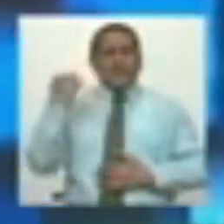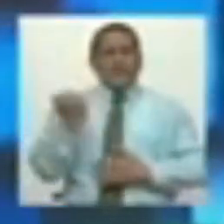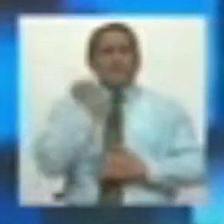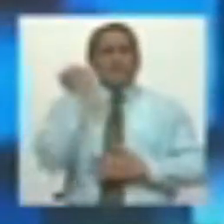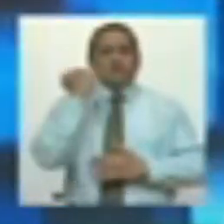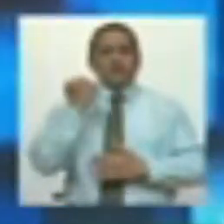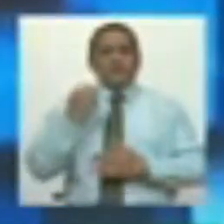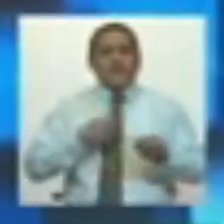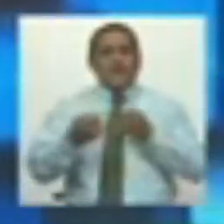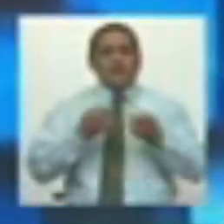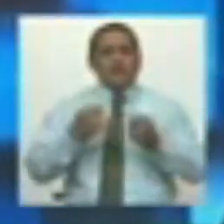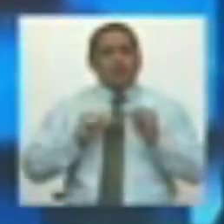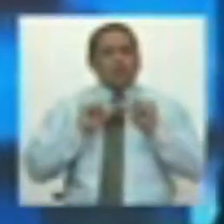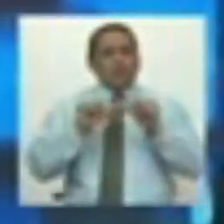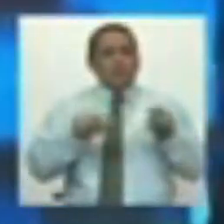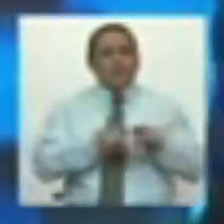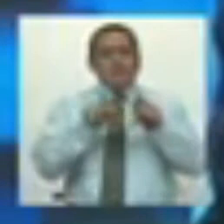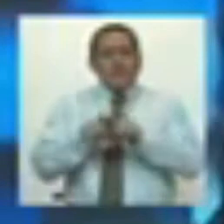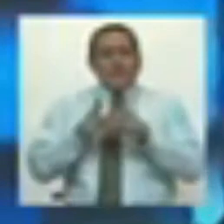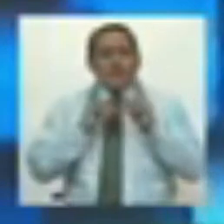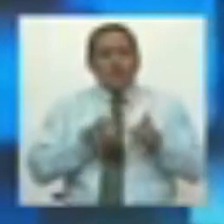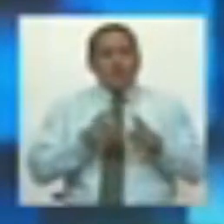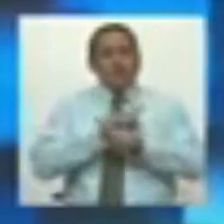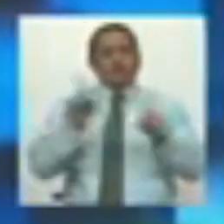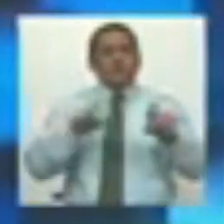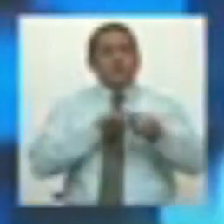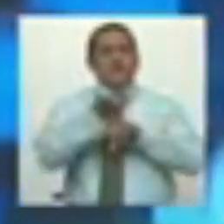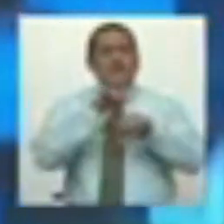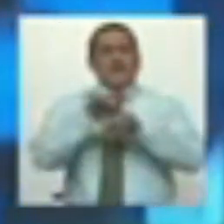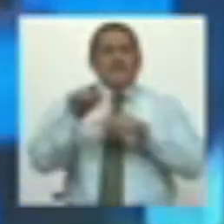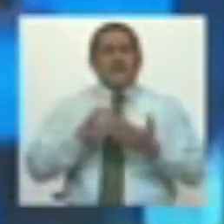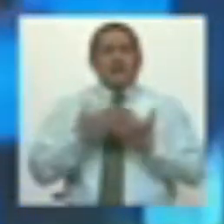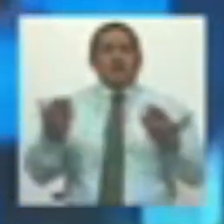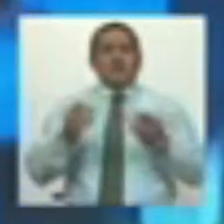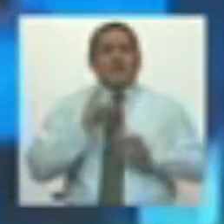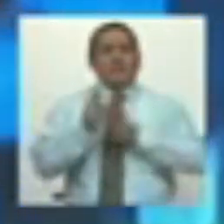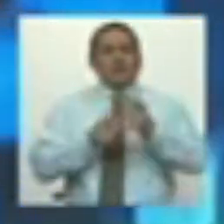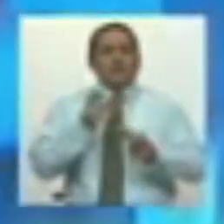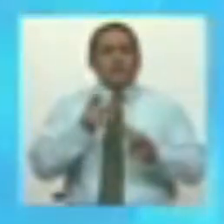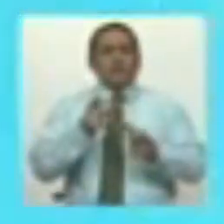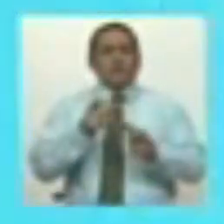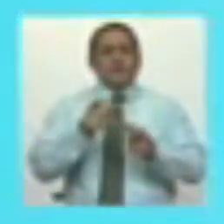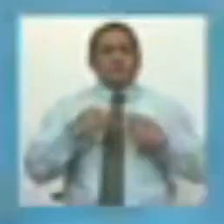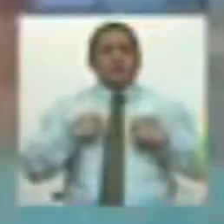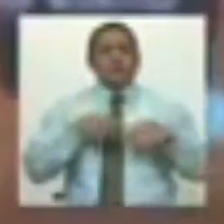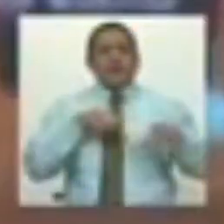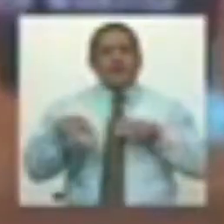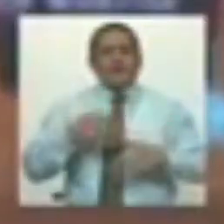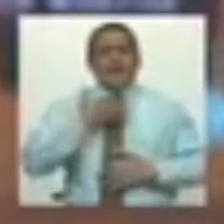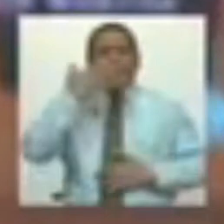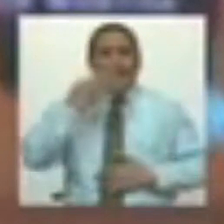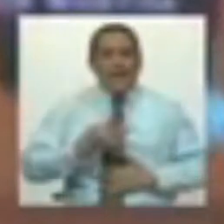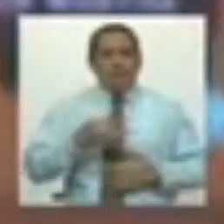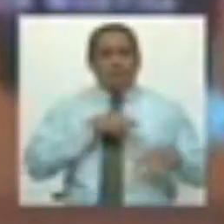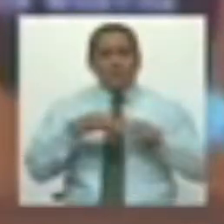de gestión seguiremos dentro de esa línea no vamos a engañar las cosas a la gente nos vamos a hacer reales